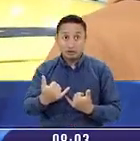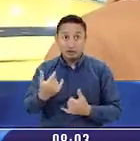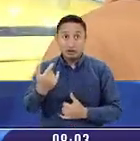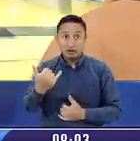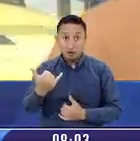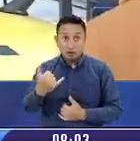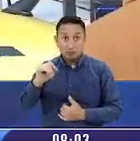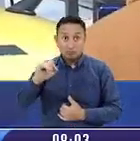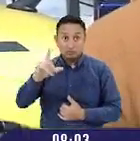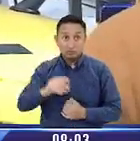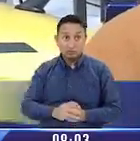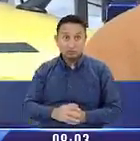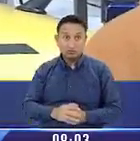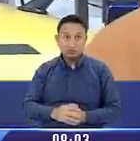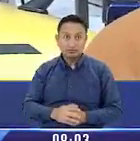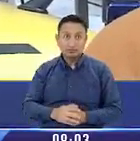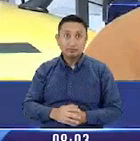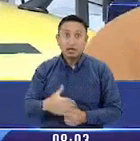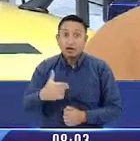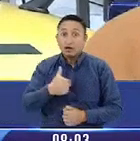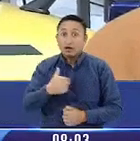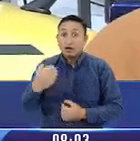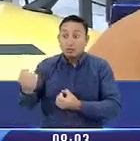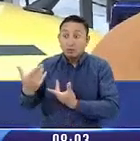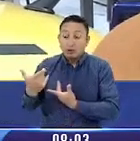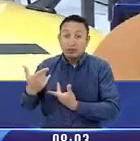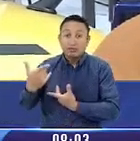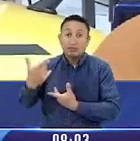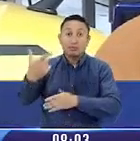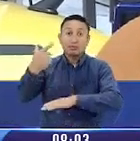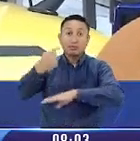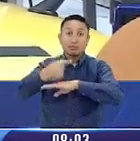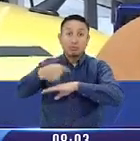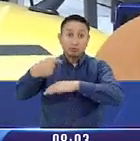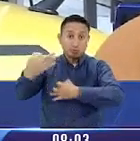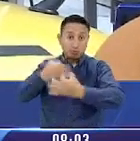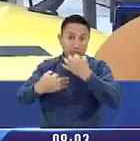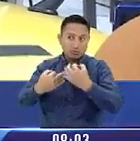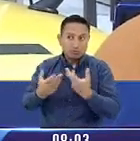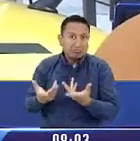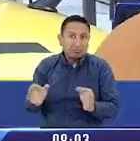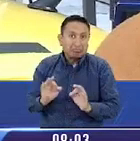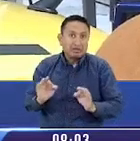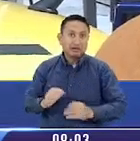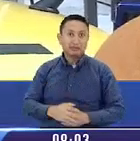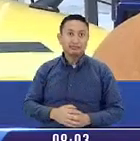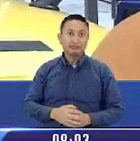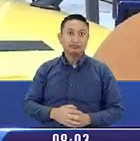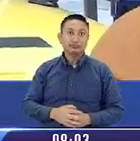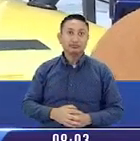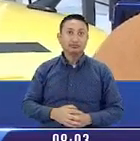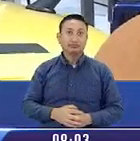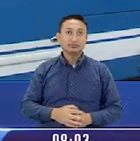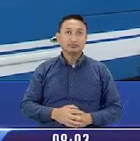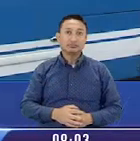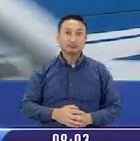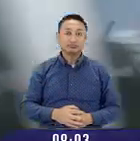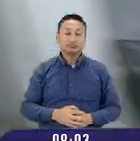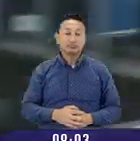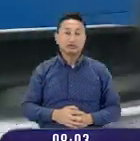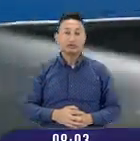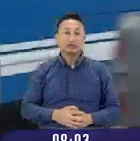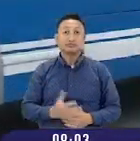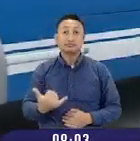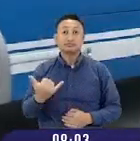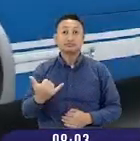noche y No la verdad no nos ha dicho todavía los gerentes nada todavía de esas compensaciones no hasta el